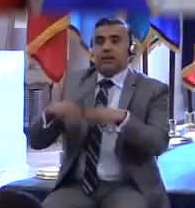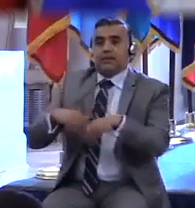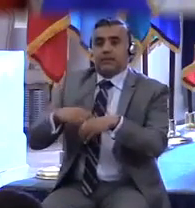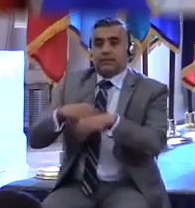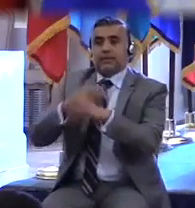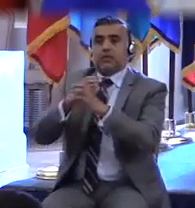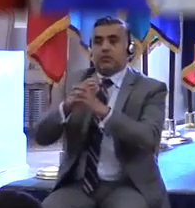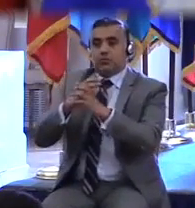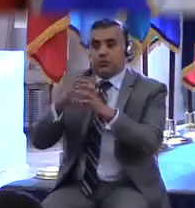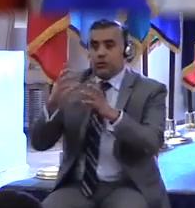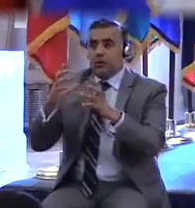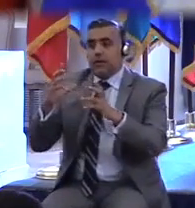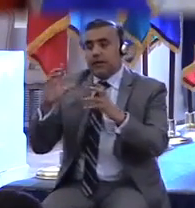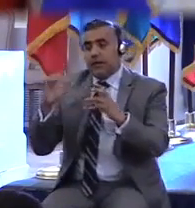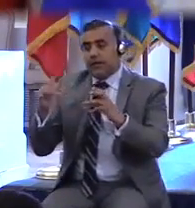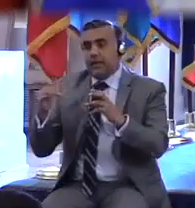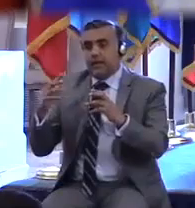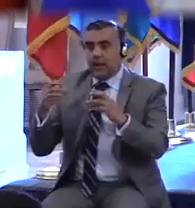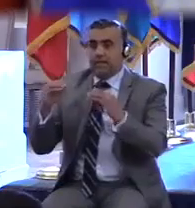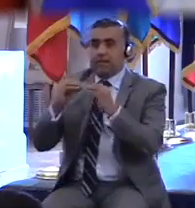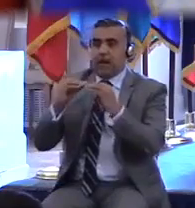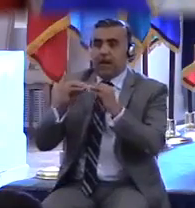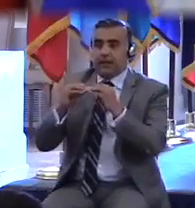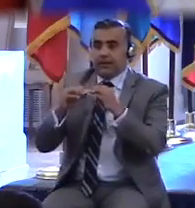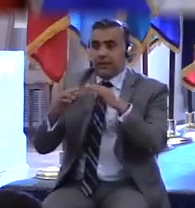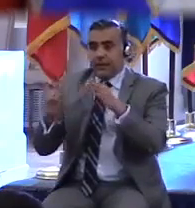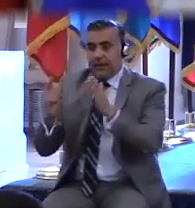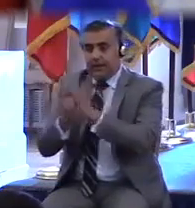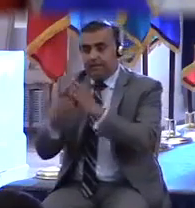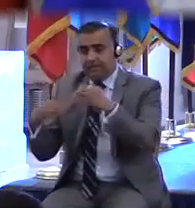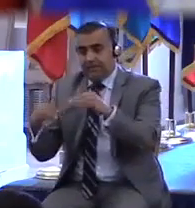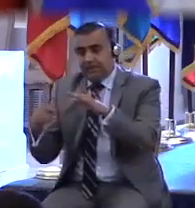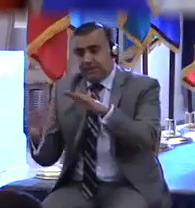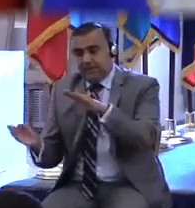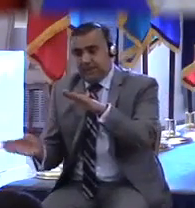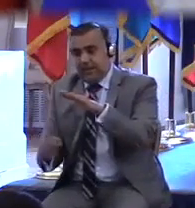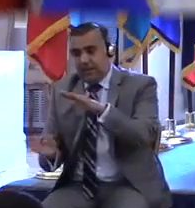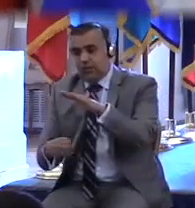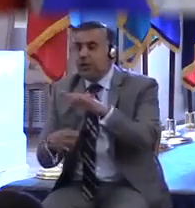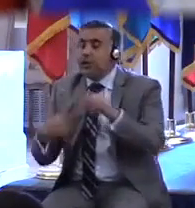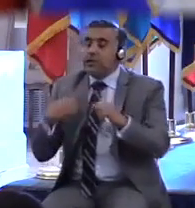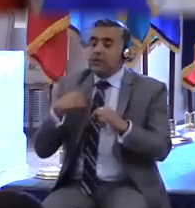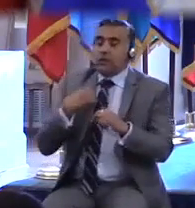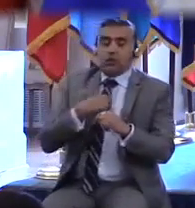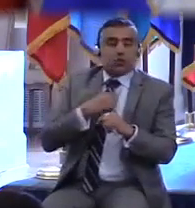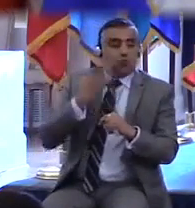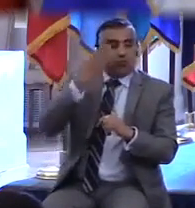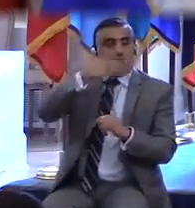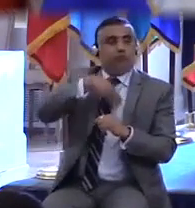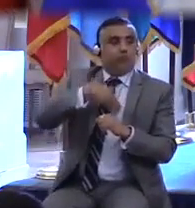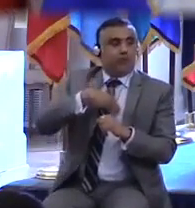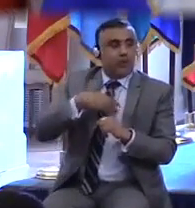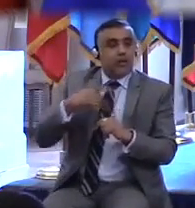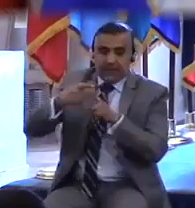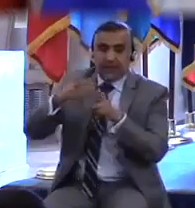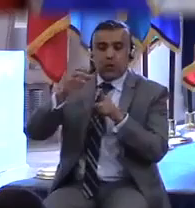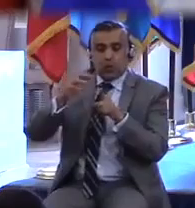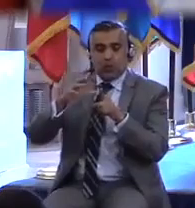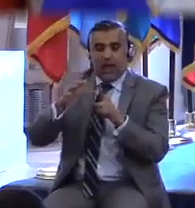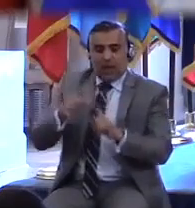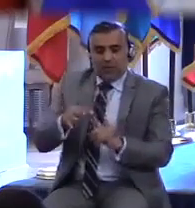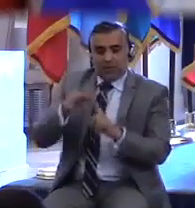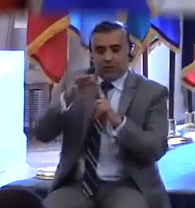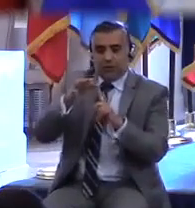trata. Si no preguntamos por la trata, si no preguntamos qué le pasa a las mujeres y las niñas, se quedará oculto. Si